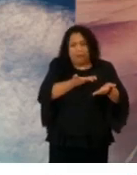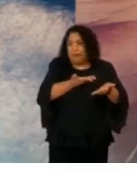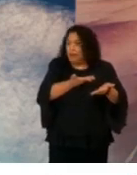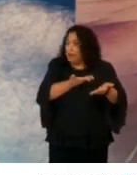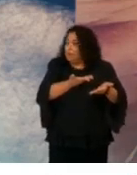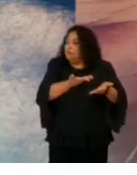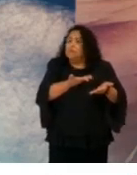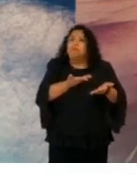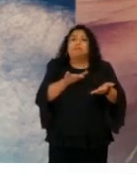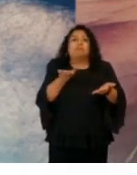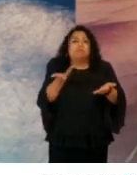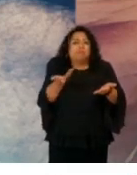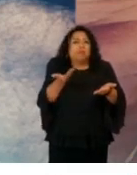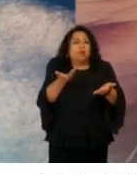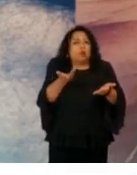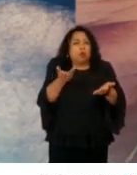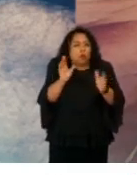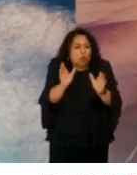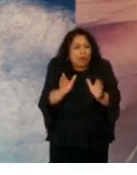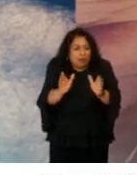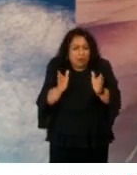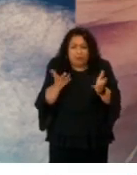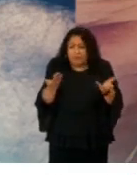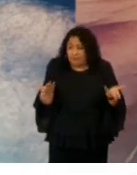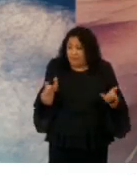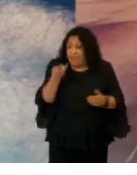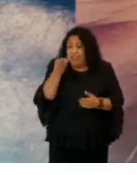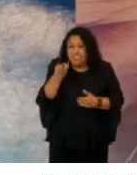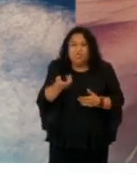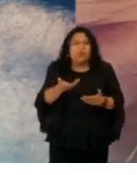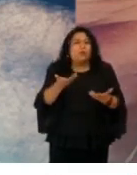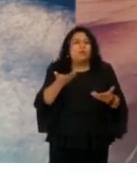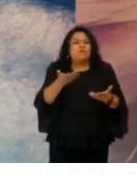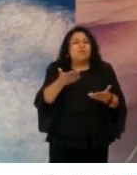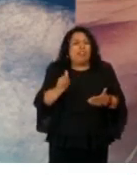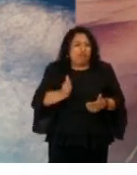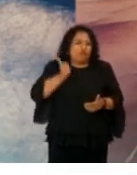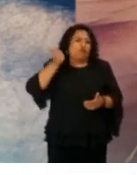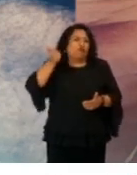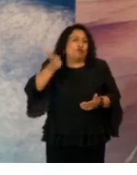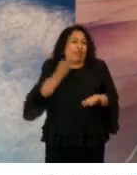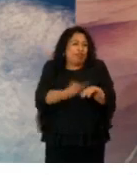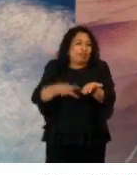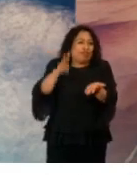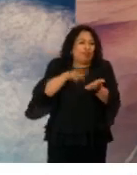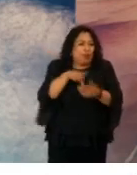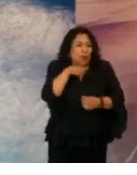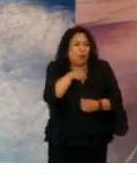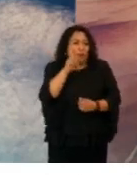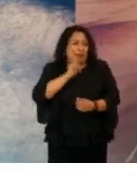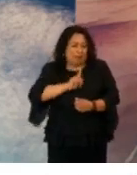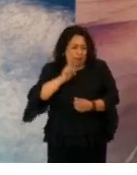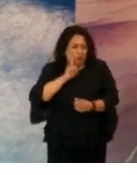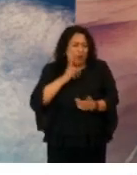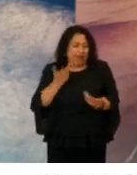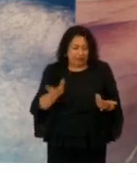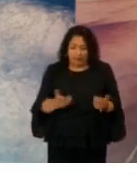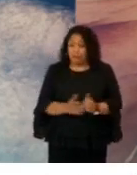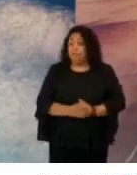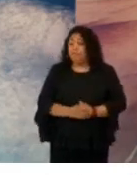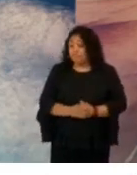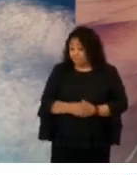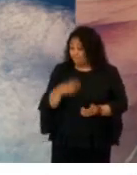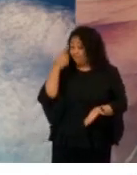lo que significan las redes de cuidados, entonces es explotación, te están poniendo una doble carga, ¿no? Entonces,